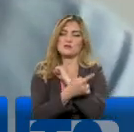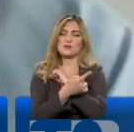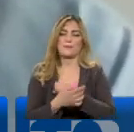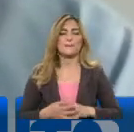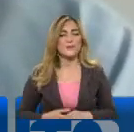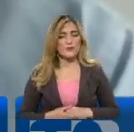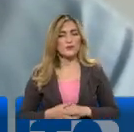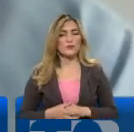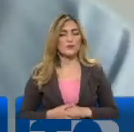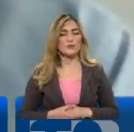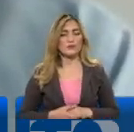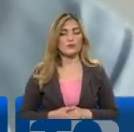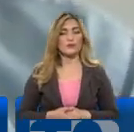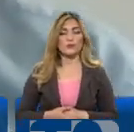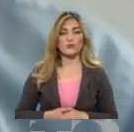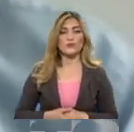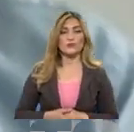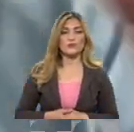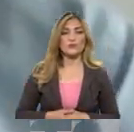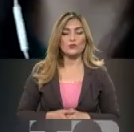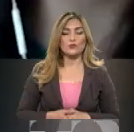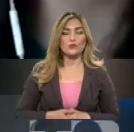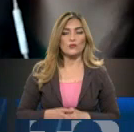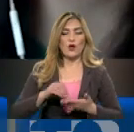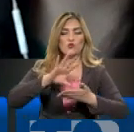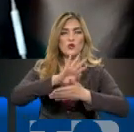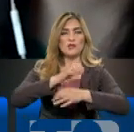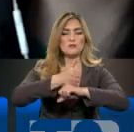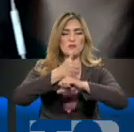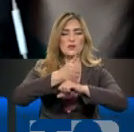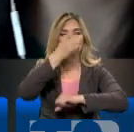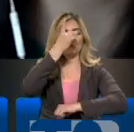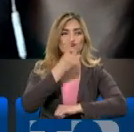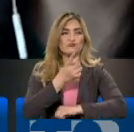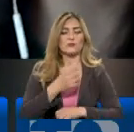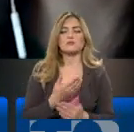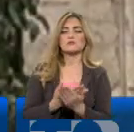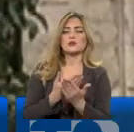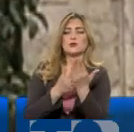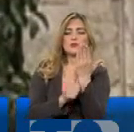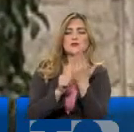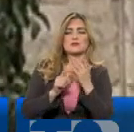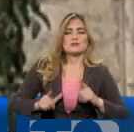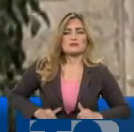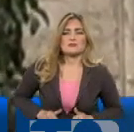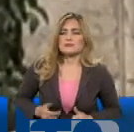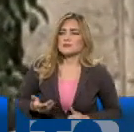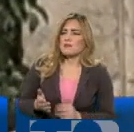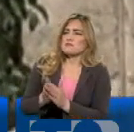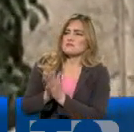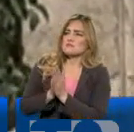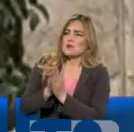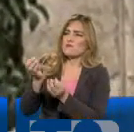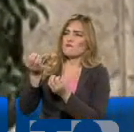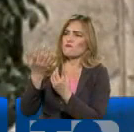eso debería determinarlo, ¿no es cierto?, el CAL. Mientras tanto, exigen al Ministerio de Salud que responda a las peticiones